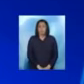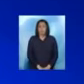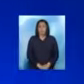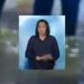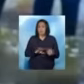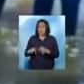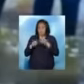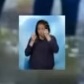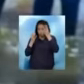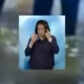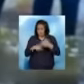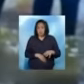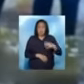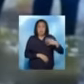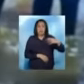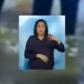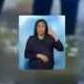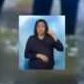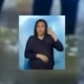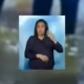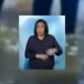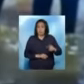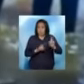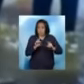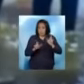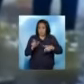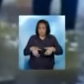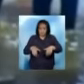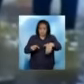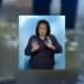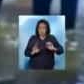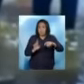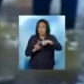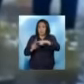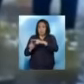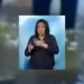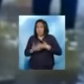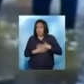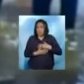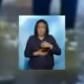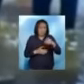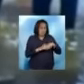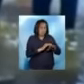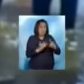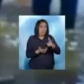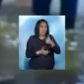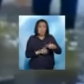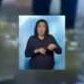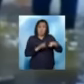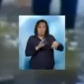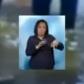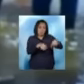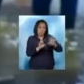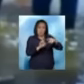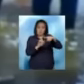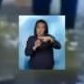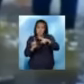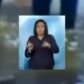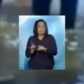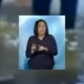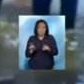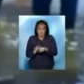Tenemos información ahora de Chiclayo, porque allí algunos vecinos sepultan a sus seres queridos en medio del agua. Los cementerios del lugar están